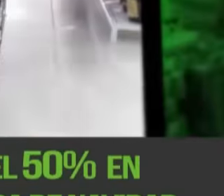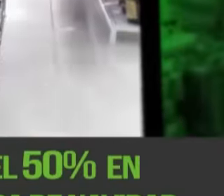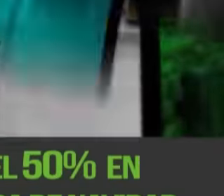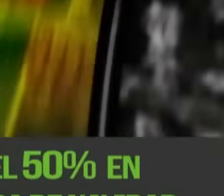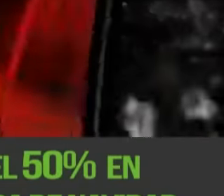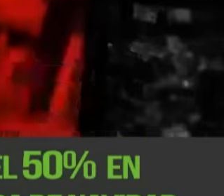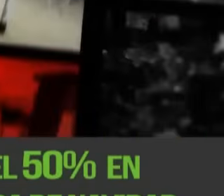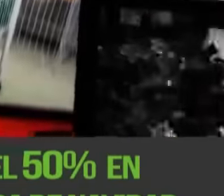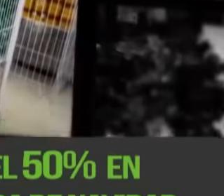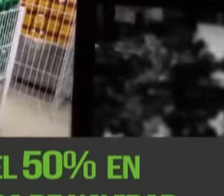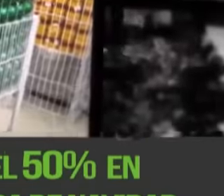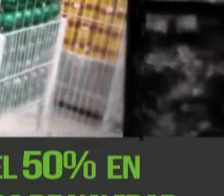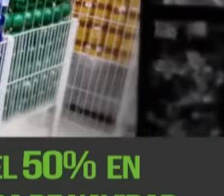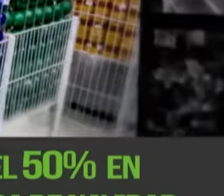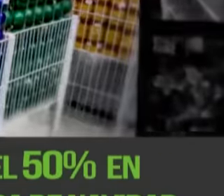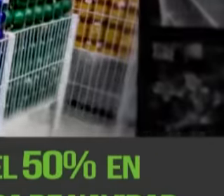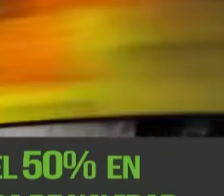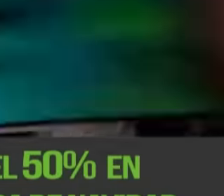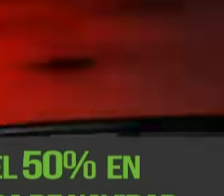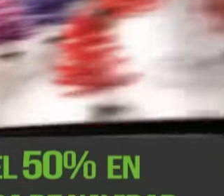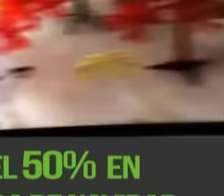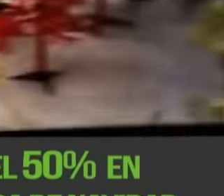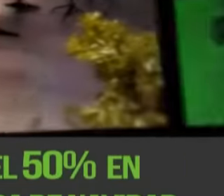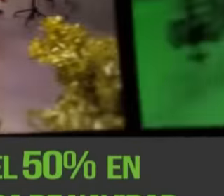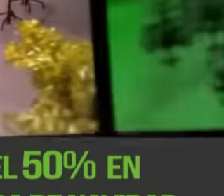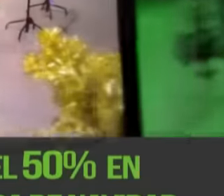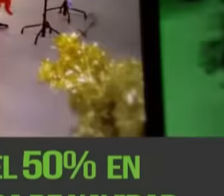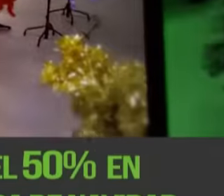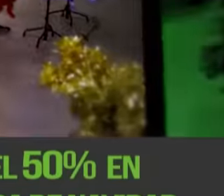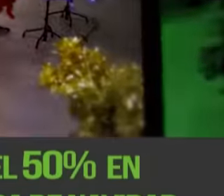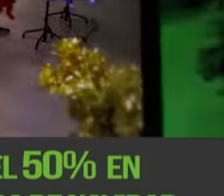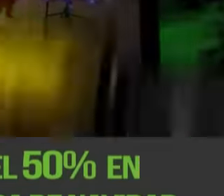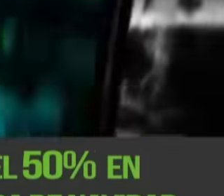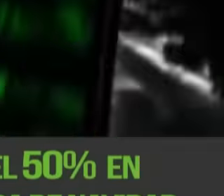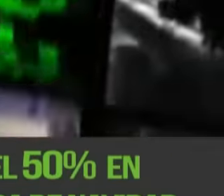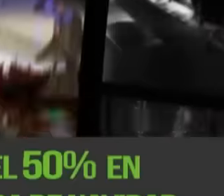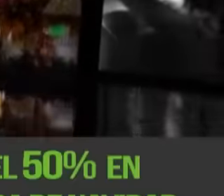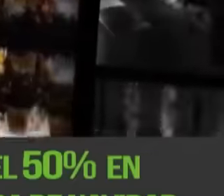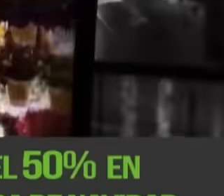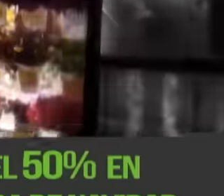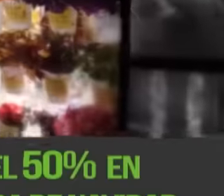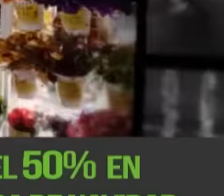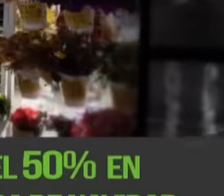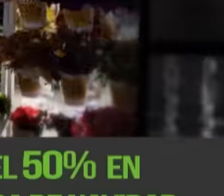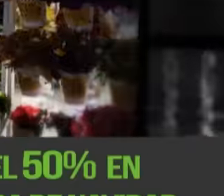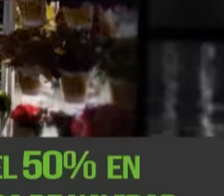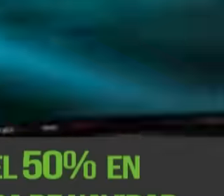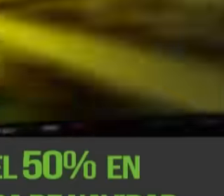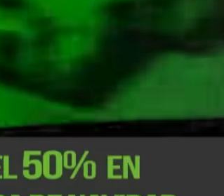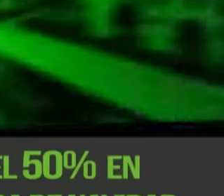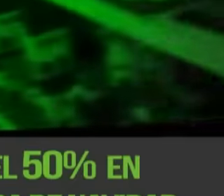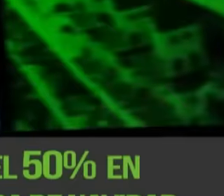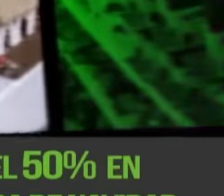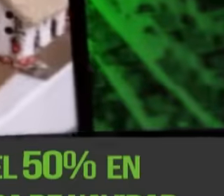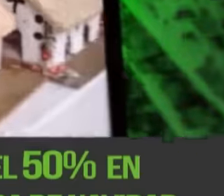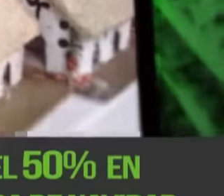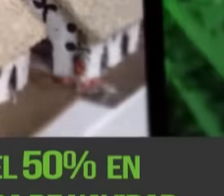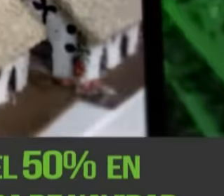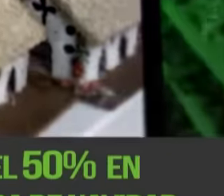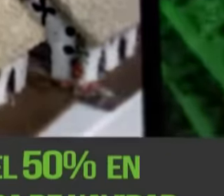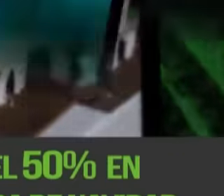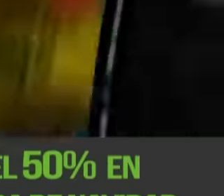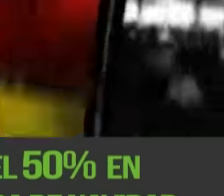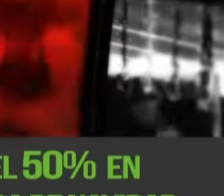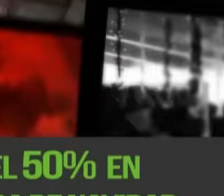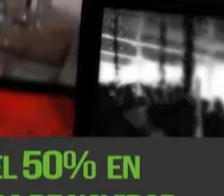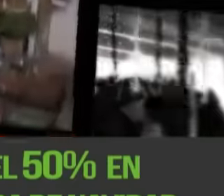Comercial continúa entregando descuentos hasta del 50% en mercancía seleccionada de Navidad. Aprovecha y lleva lo que buscas de esta